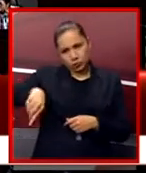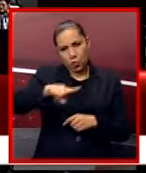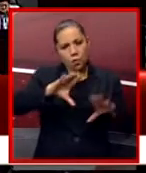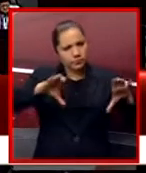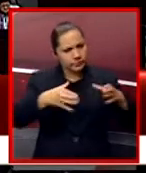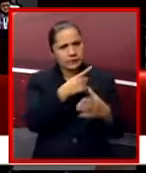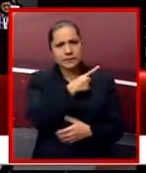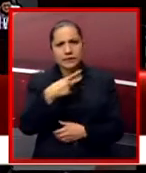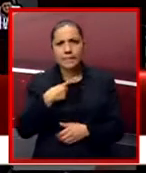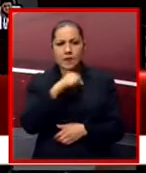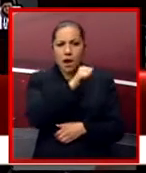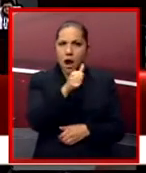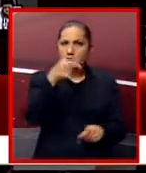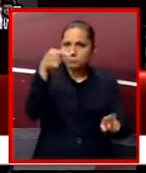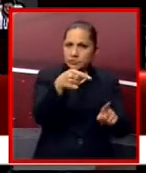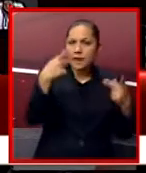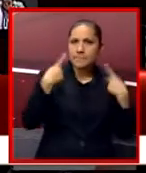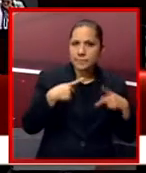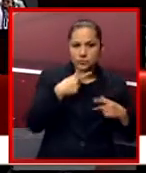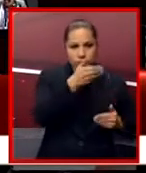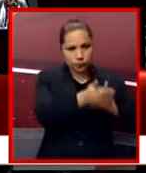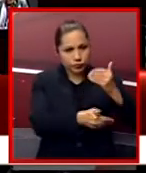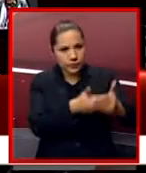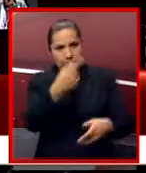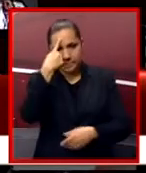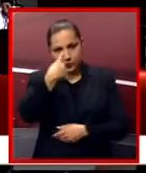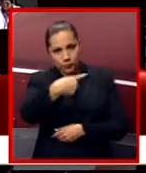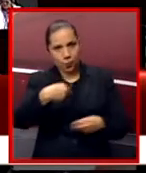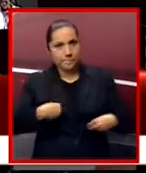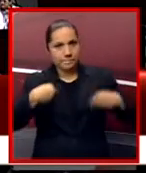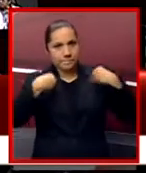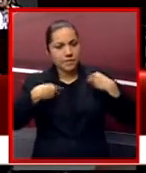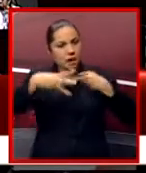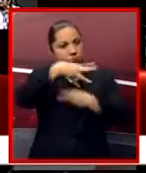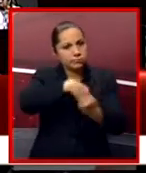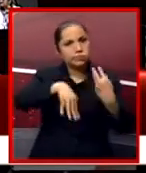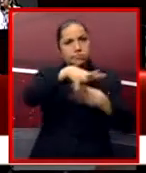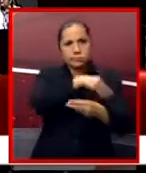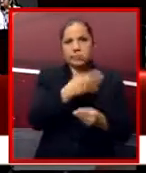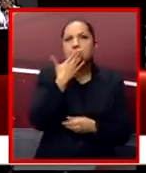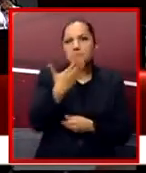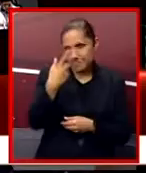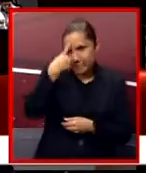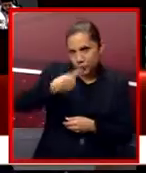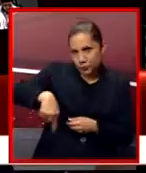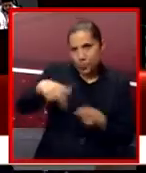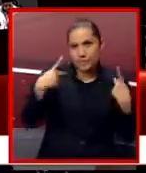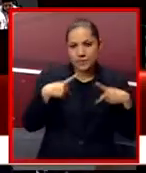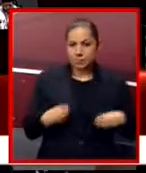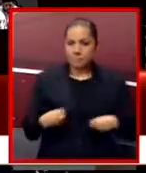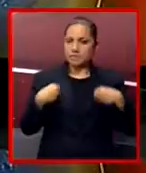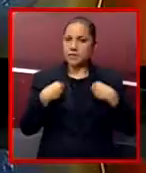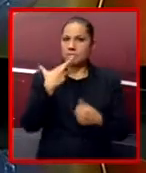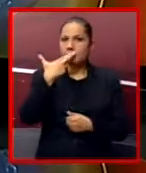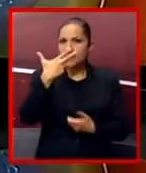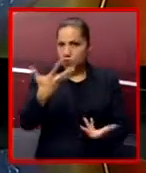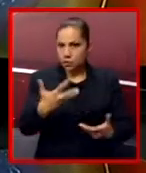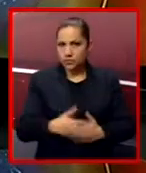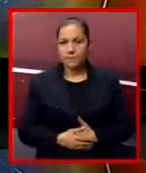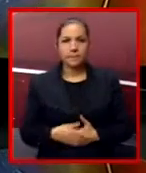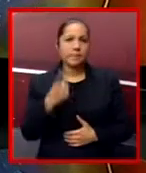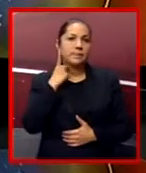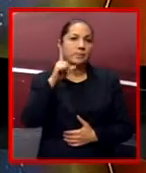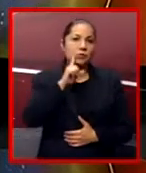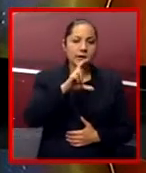y, sobre todo, es un sinónimo de bienestar, ya que contribuye a mejorar la calidad de vida de los ciudadanos. La